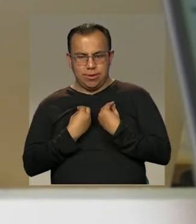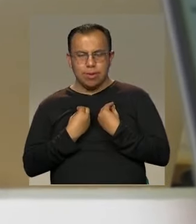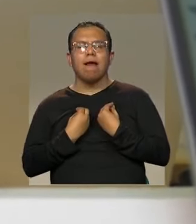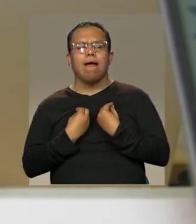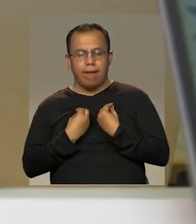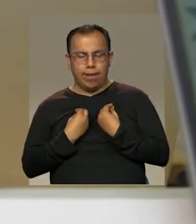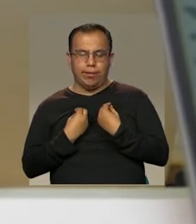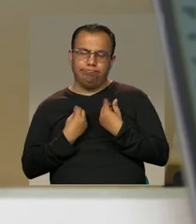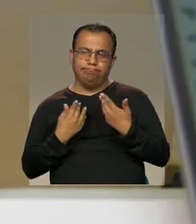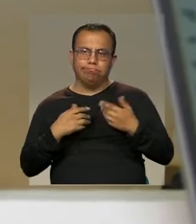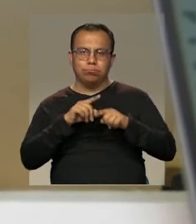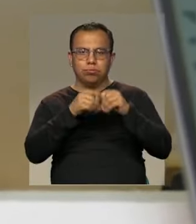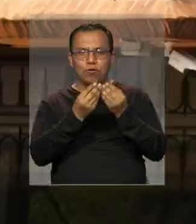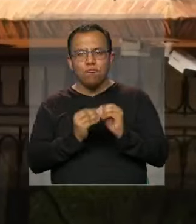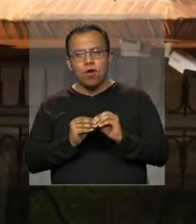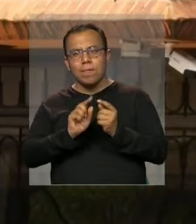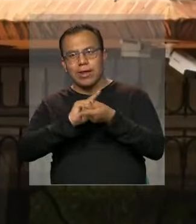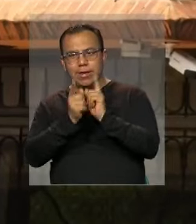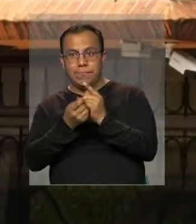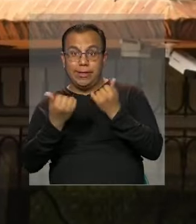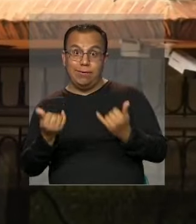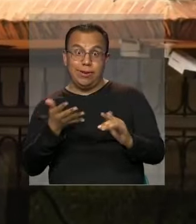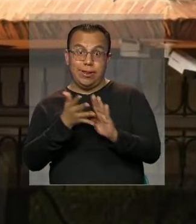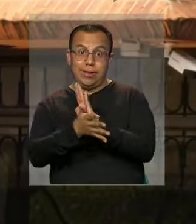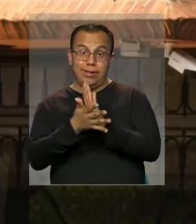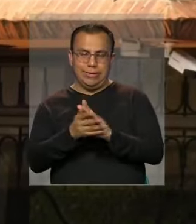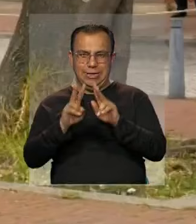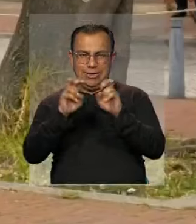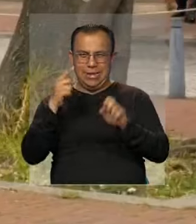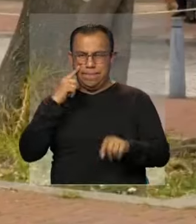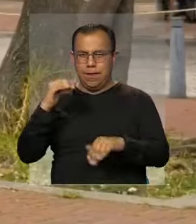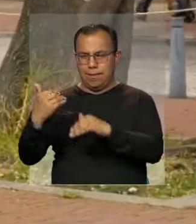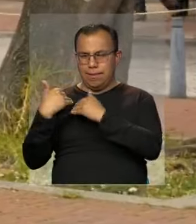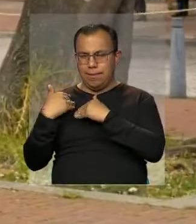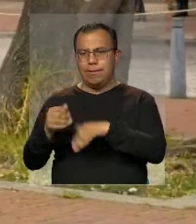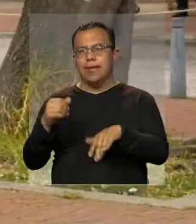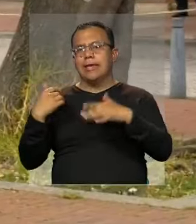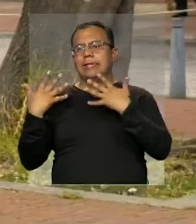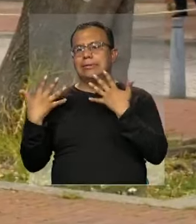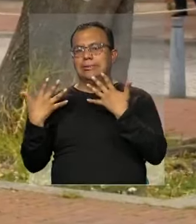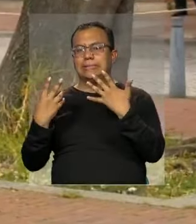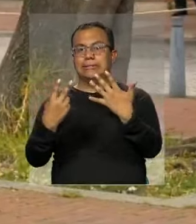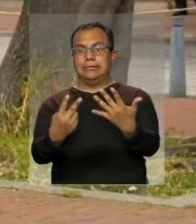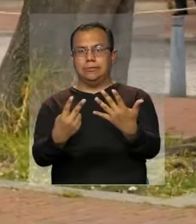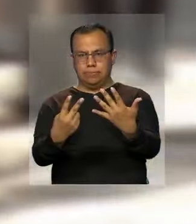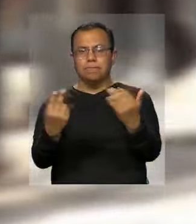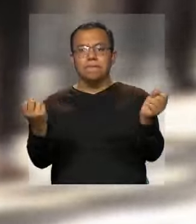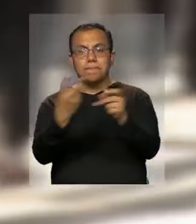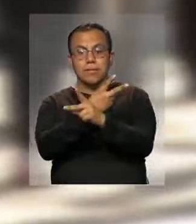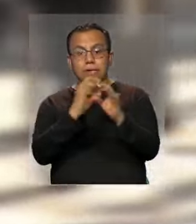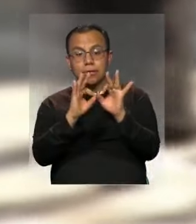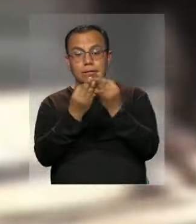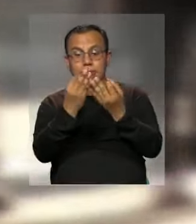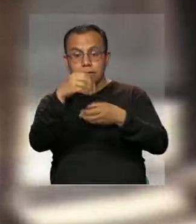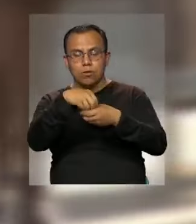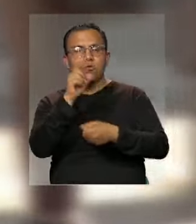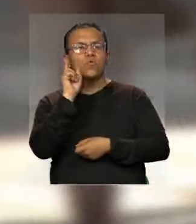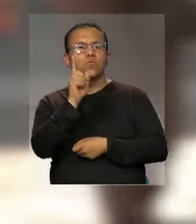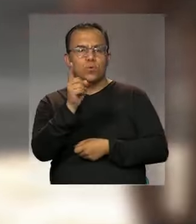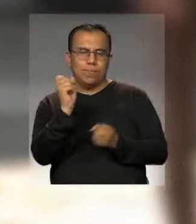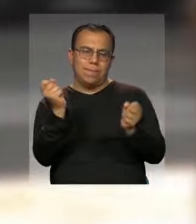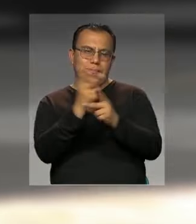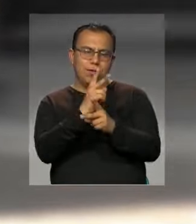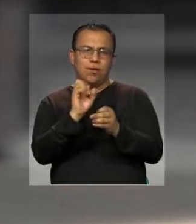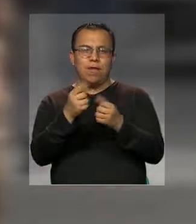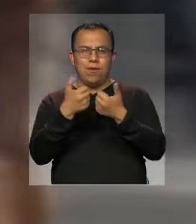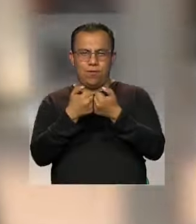como tejerse de otras formas. Según datos de Medicina Legal, 7 de cada 10 casos de violencia intrafamiliar se dan por violencia